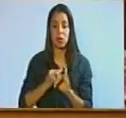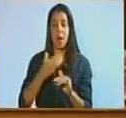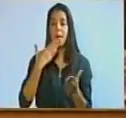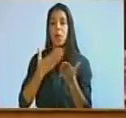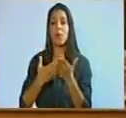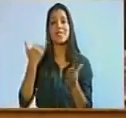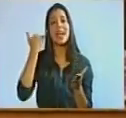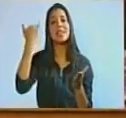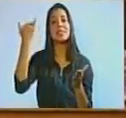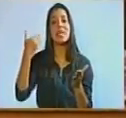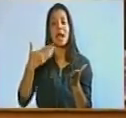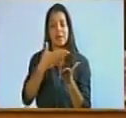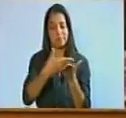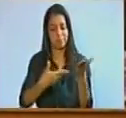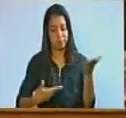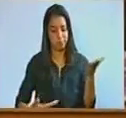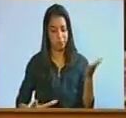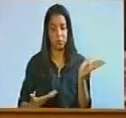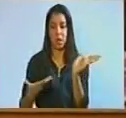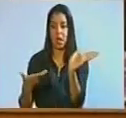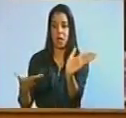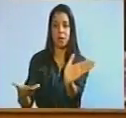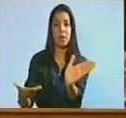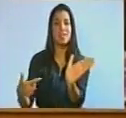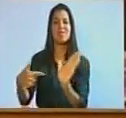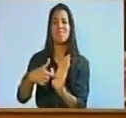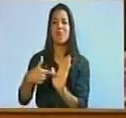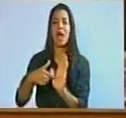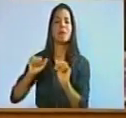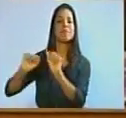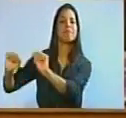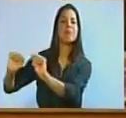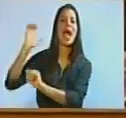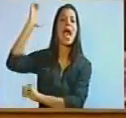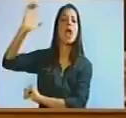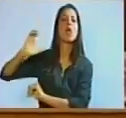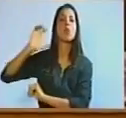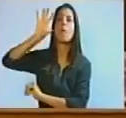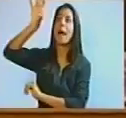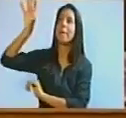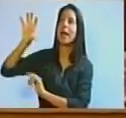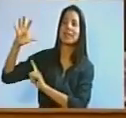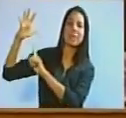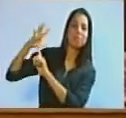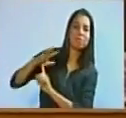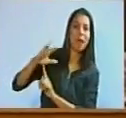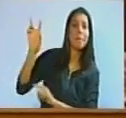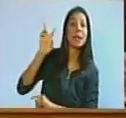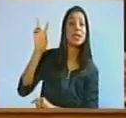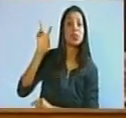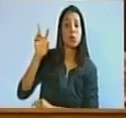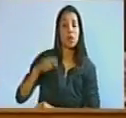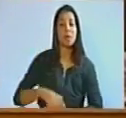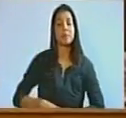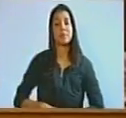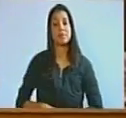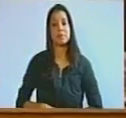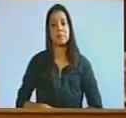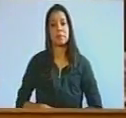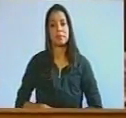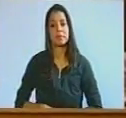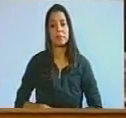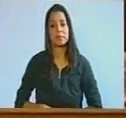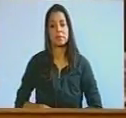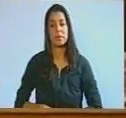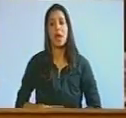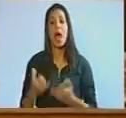propuesta para presentar este acuerdo en rechazo a estas acciones unilaterales de la Unión Europea. Yo quiero dar la